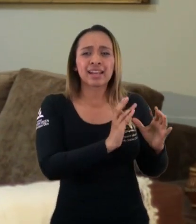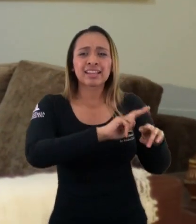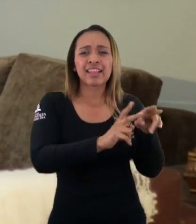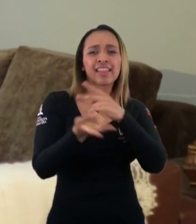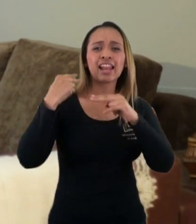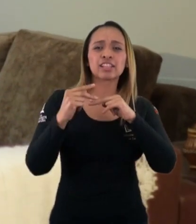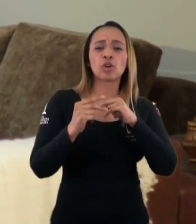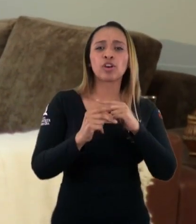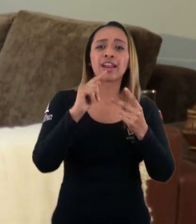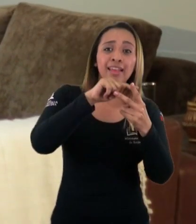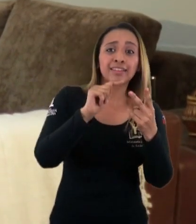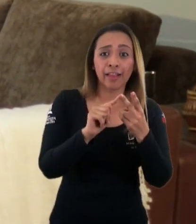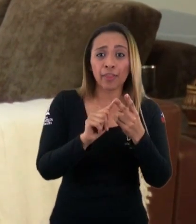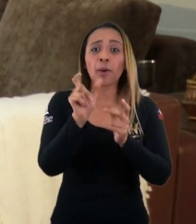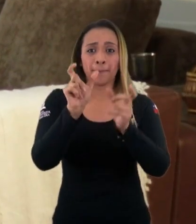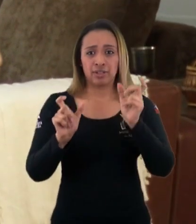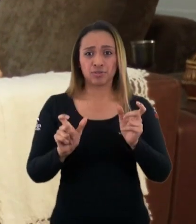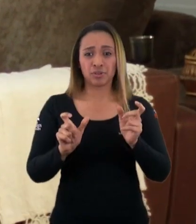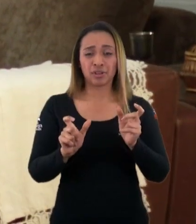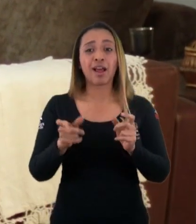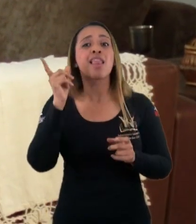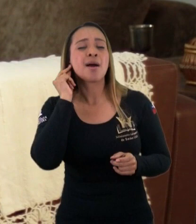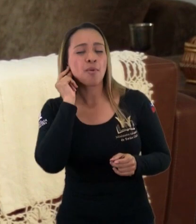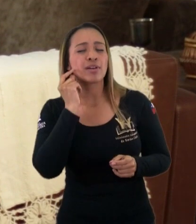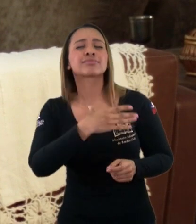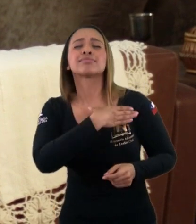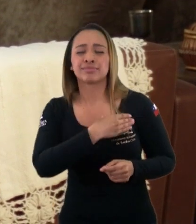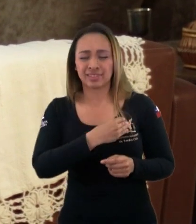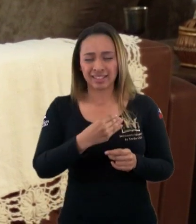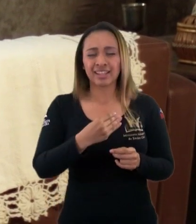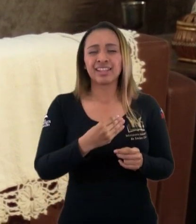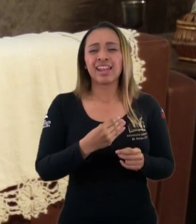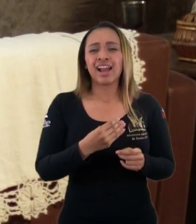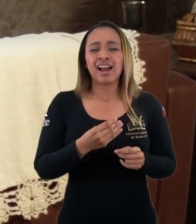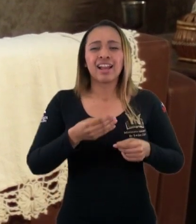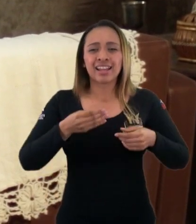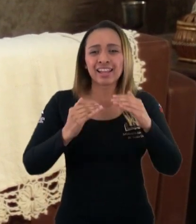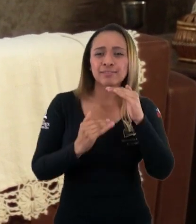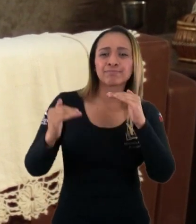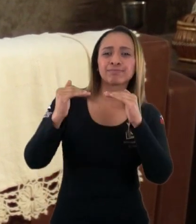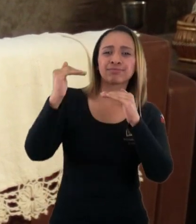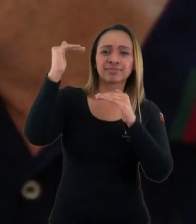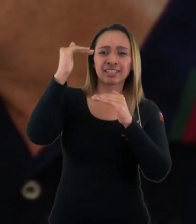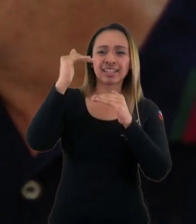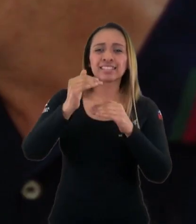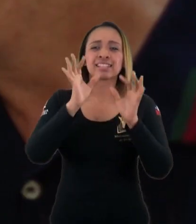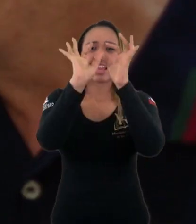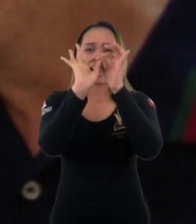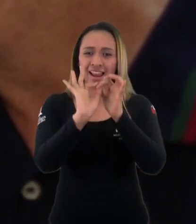Silvia y Sandro. Silvia es una hija que cada día crece en la gracia de Jesús.